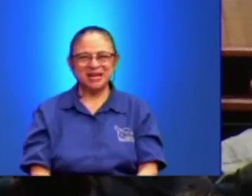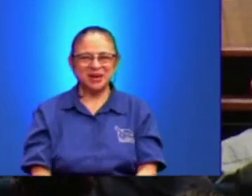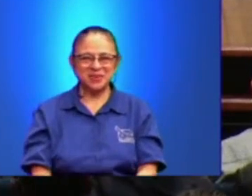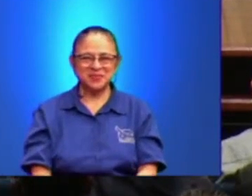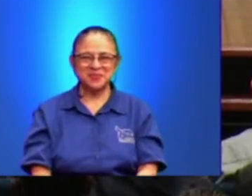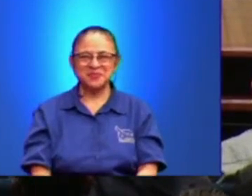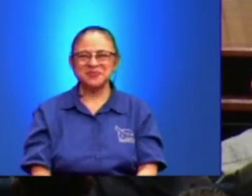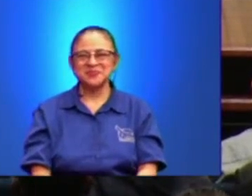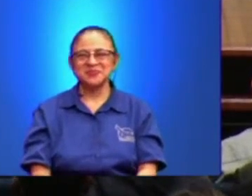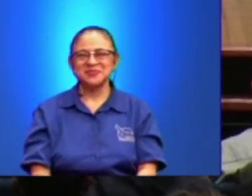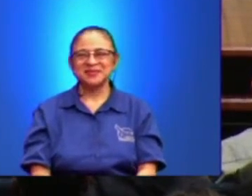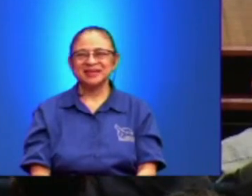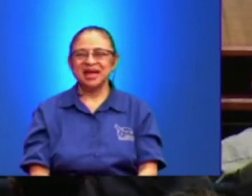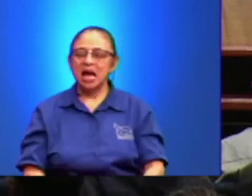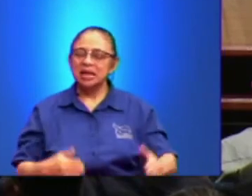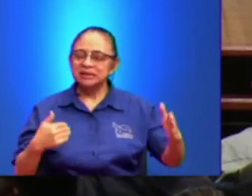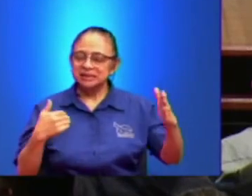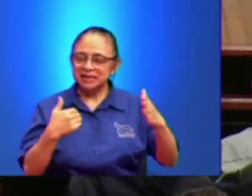maracaná